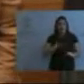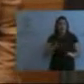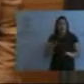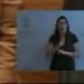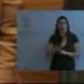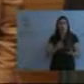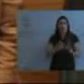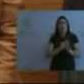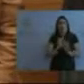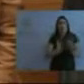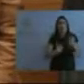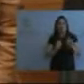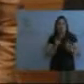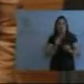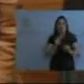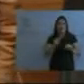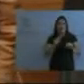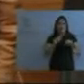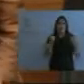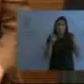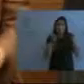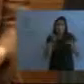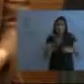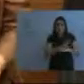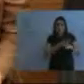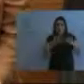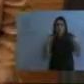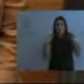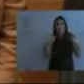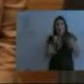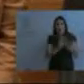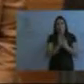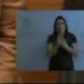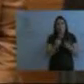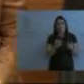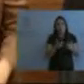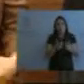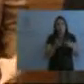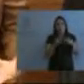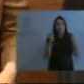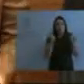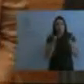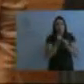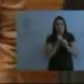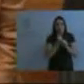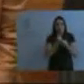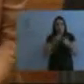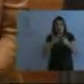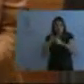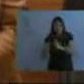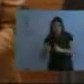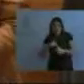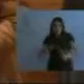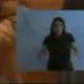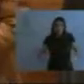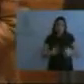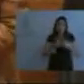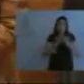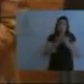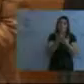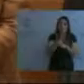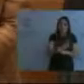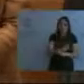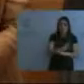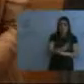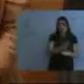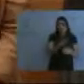trabajando la Consejería de Hacienda y Sector Público. Los departamentos gestores estamos haciendo propuestas en orden a